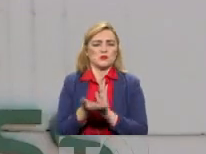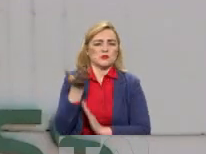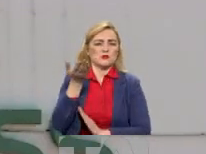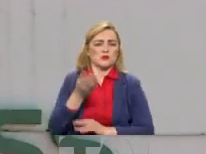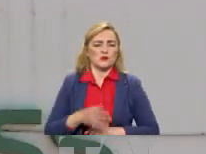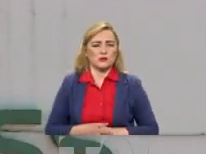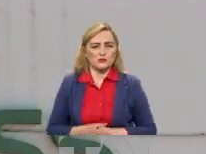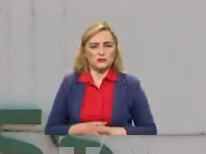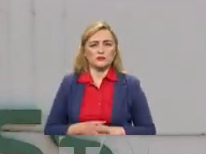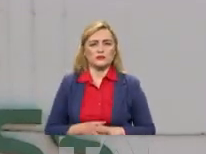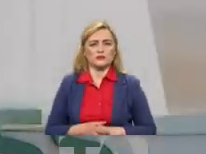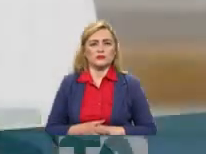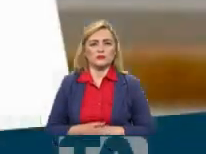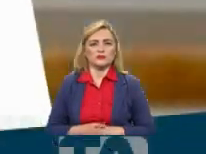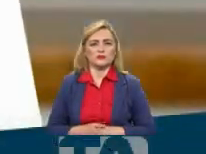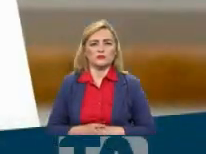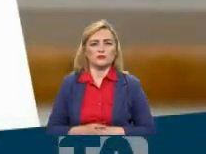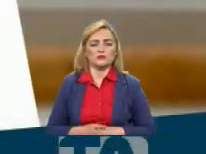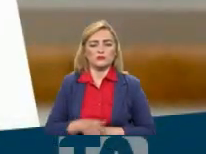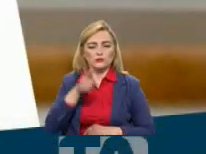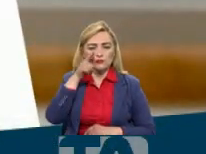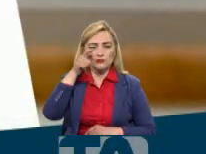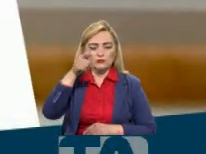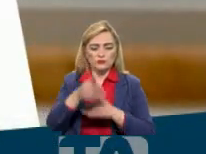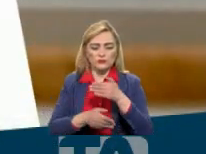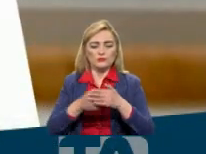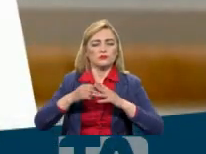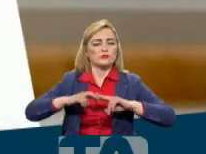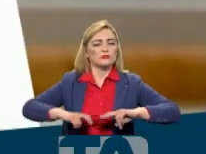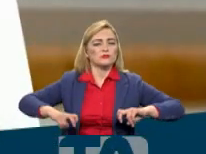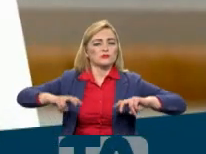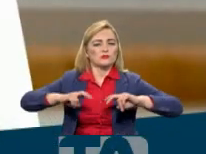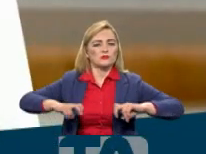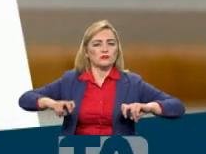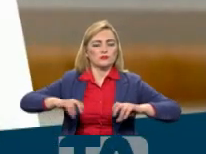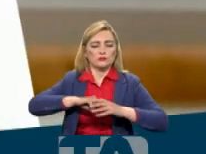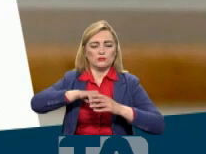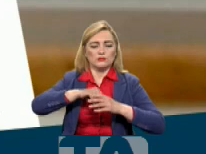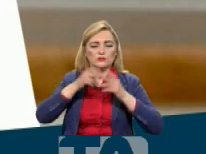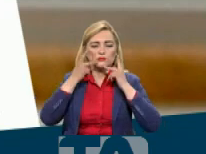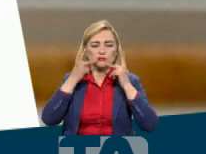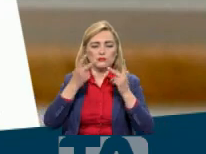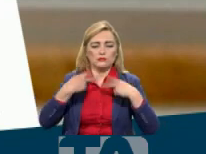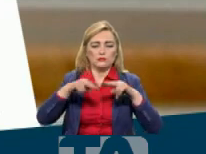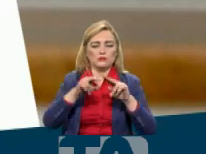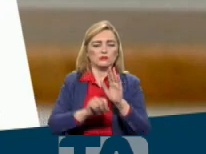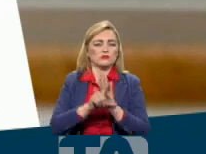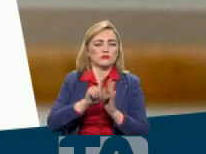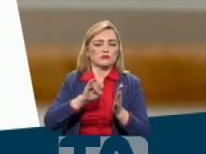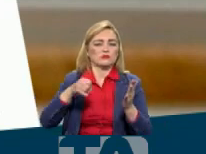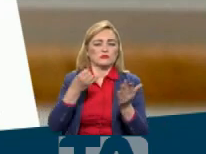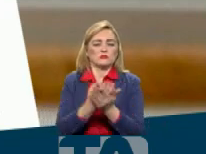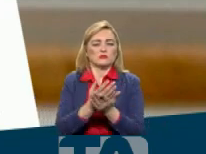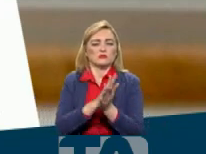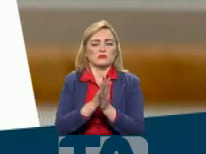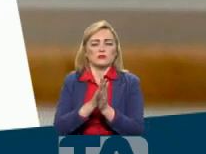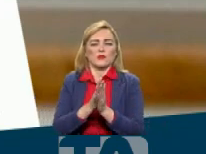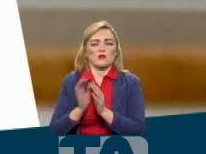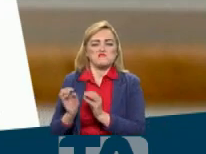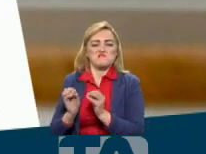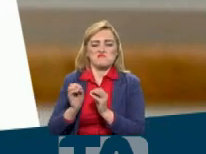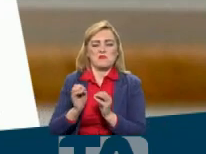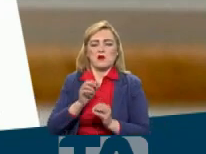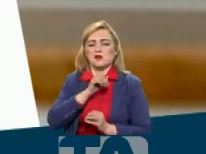en el teodoro maldonado carbo en la fiscalía va es una investigación por peculado y otra por delincuencia organizada en la primera ya son